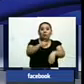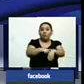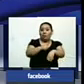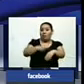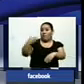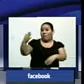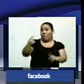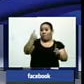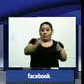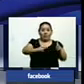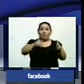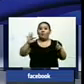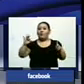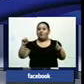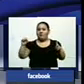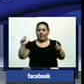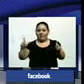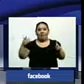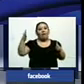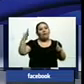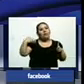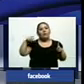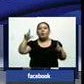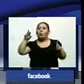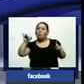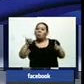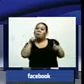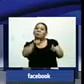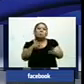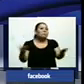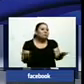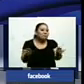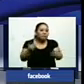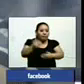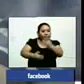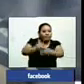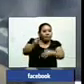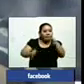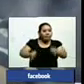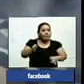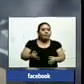periodo del fiscal Luis Martínez. Conozcamos qué es lo que ocurrió en el tribunal.